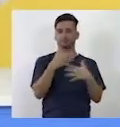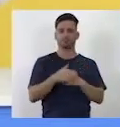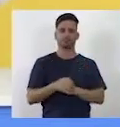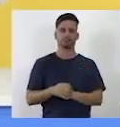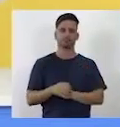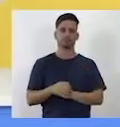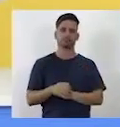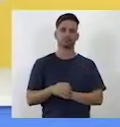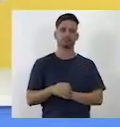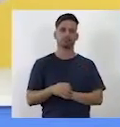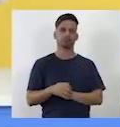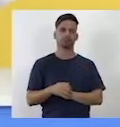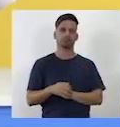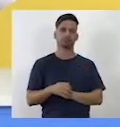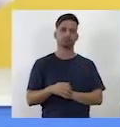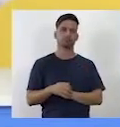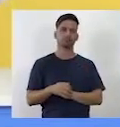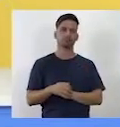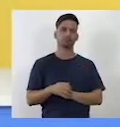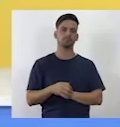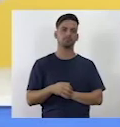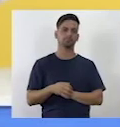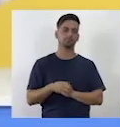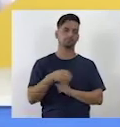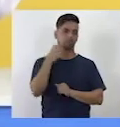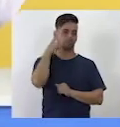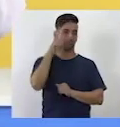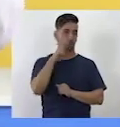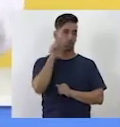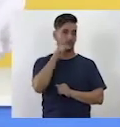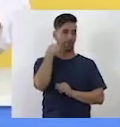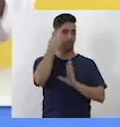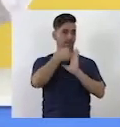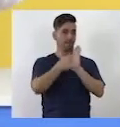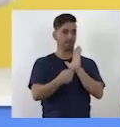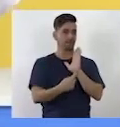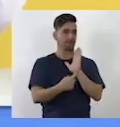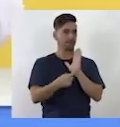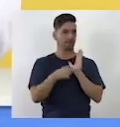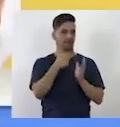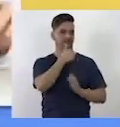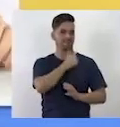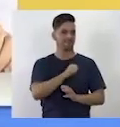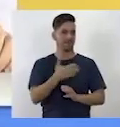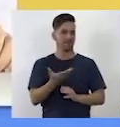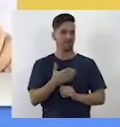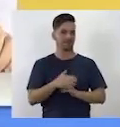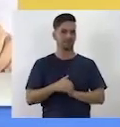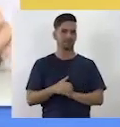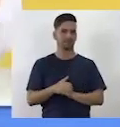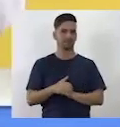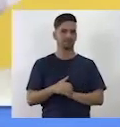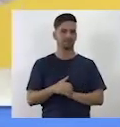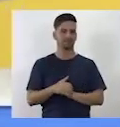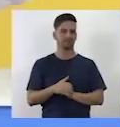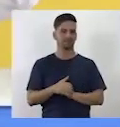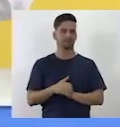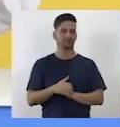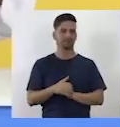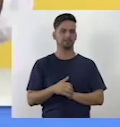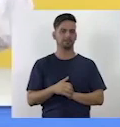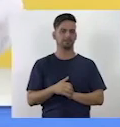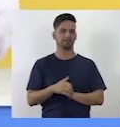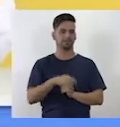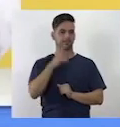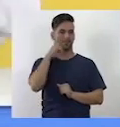muy activo es bastante activo para el caso de la de la corrosión y fue una capita ligera que es opaca en que tenga una ventana de aluminio